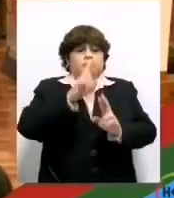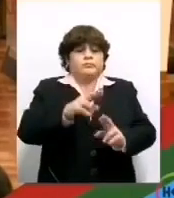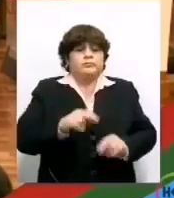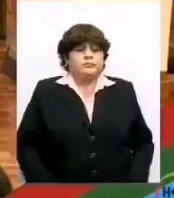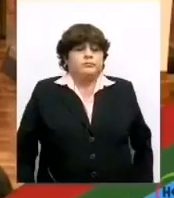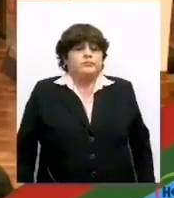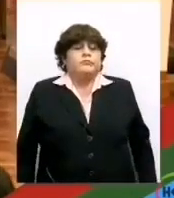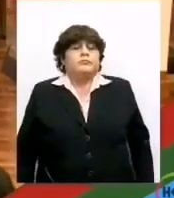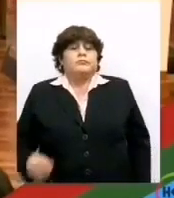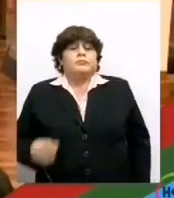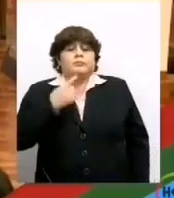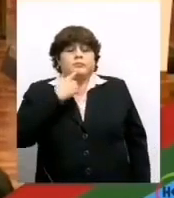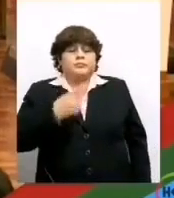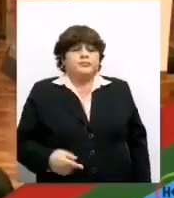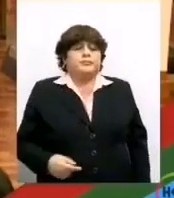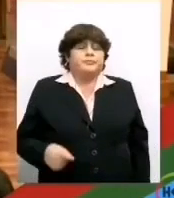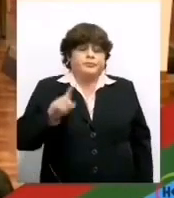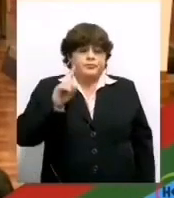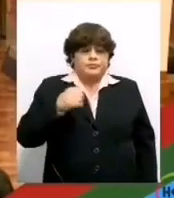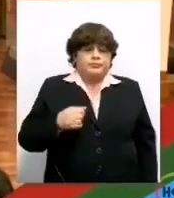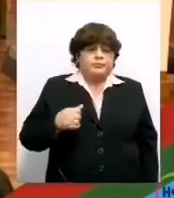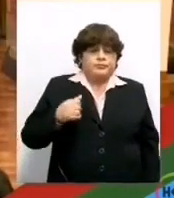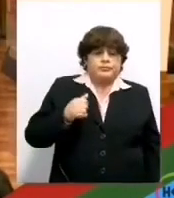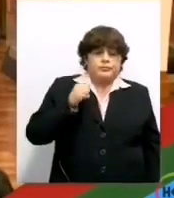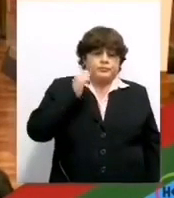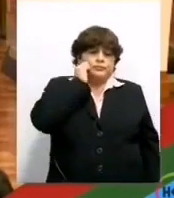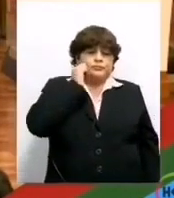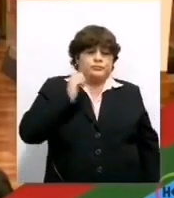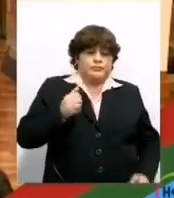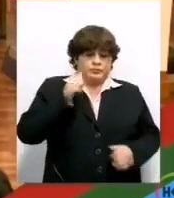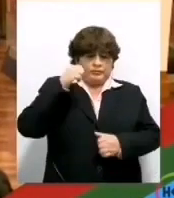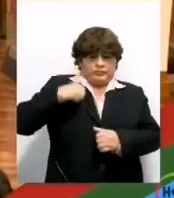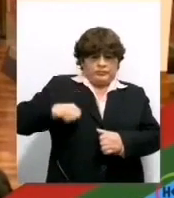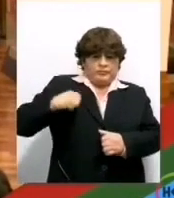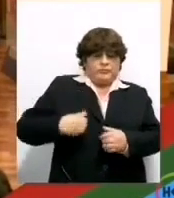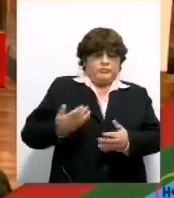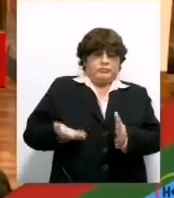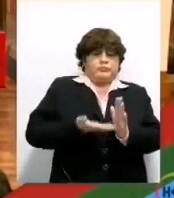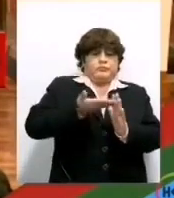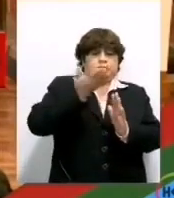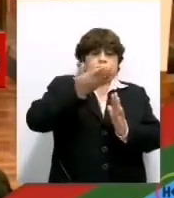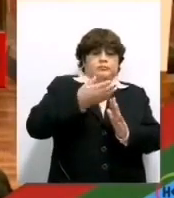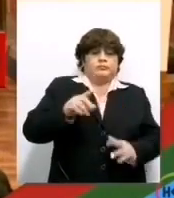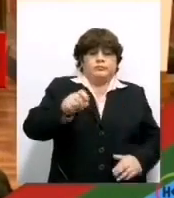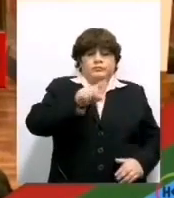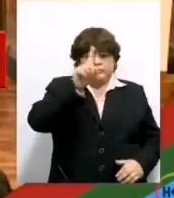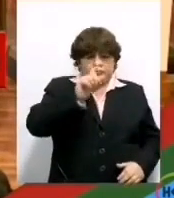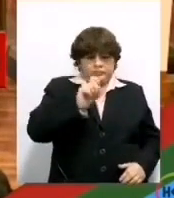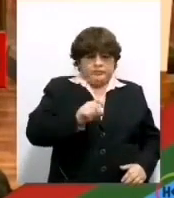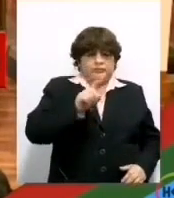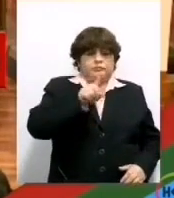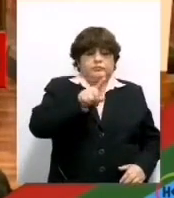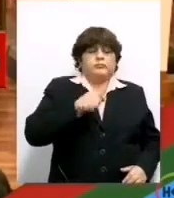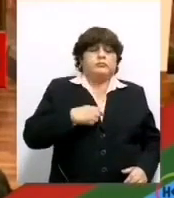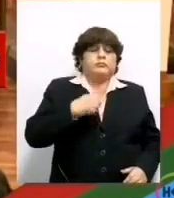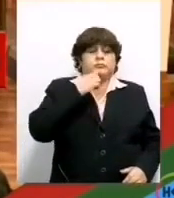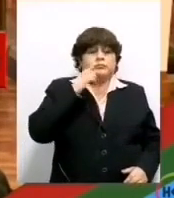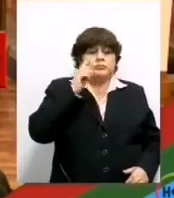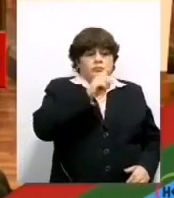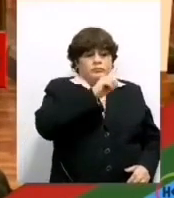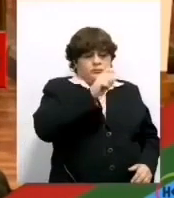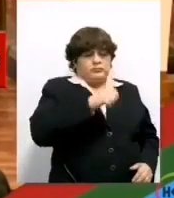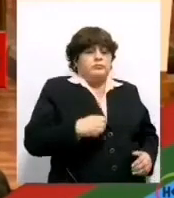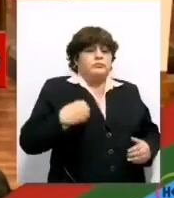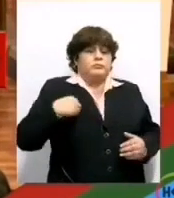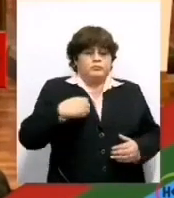ahora el candidato de el partido político Alianza para el progreso señor César Acuña realizará una pregunta al candidato